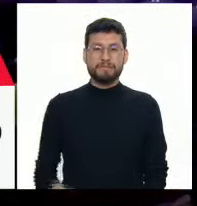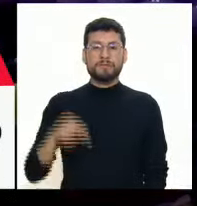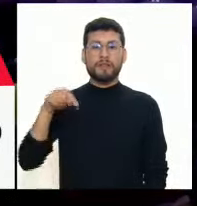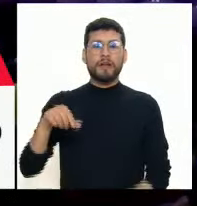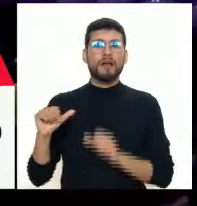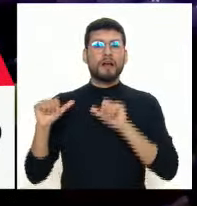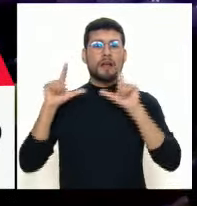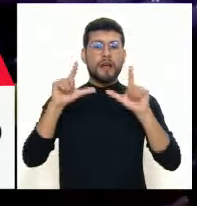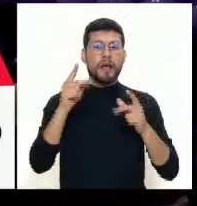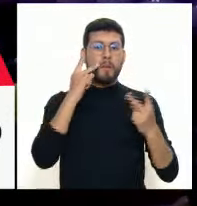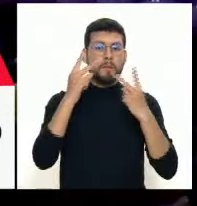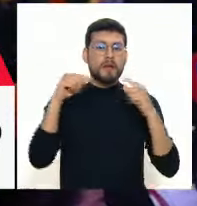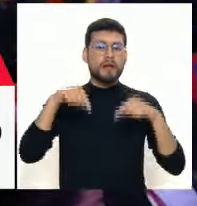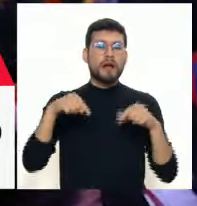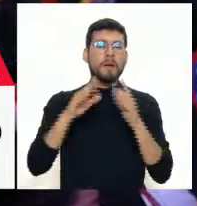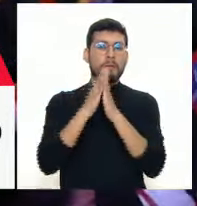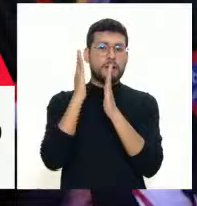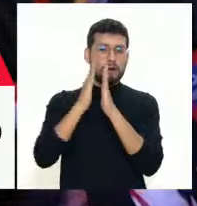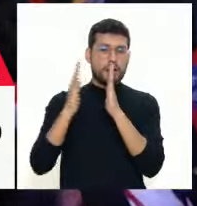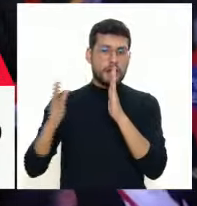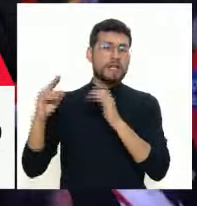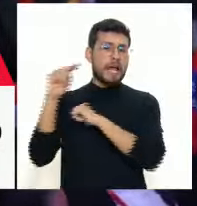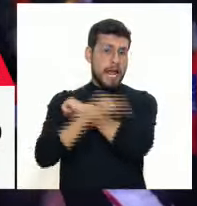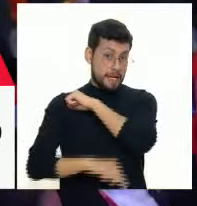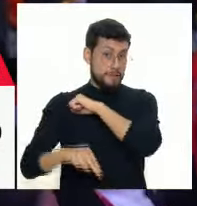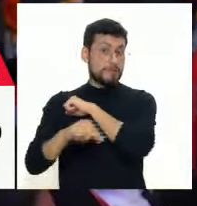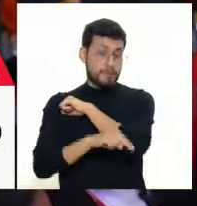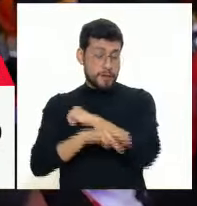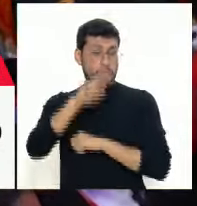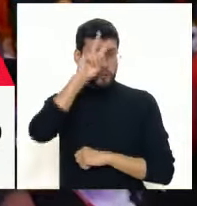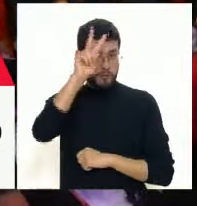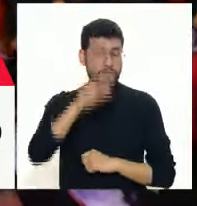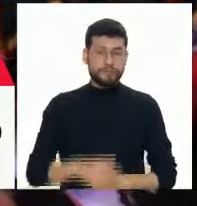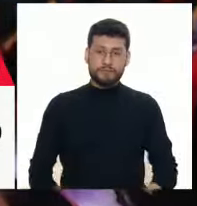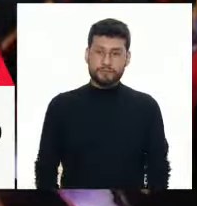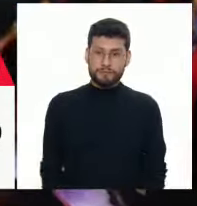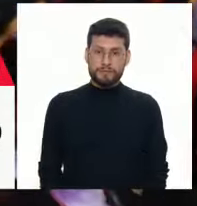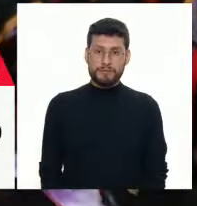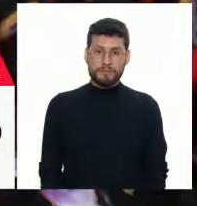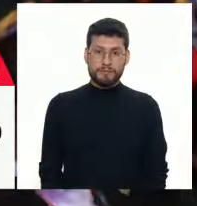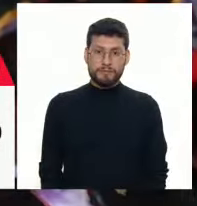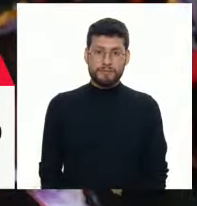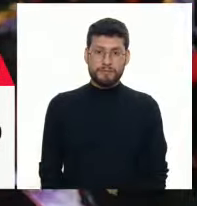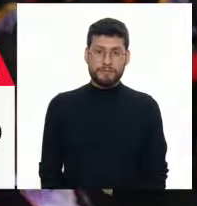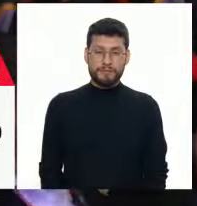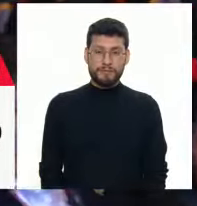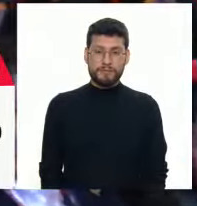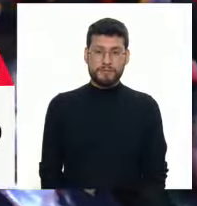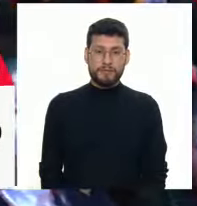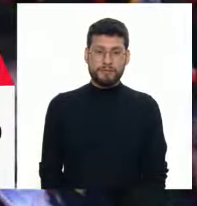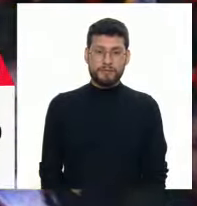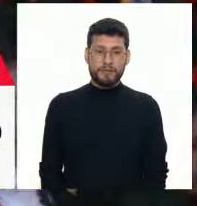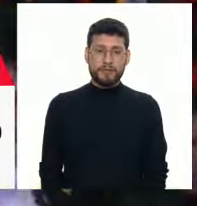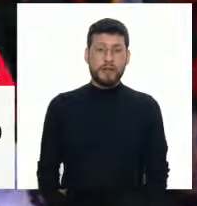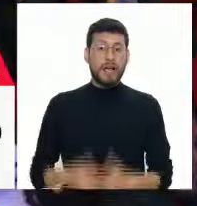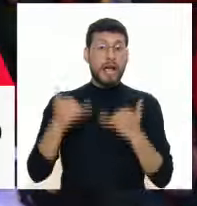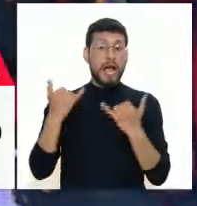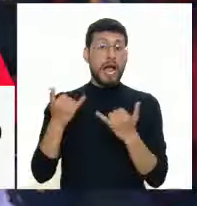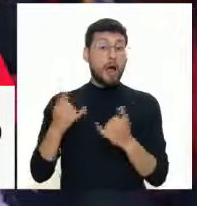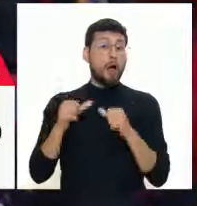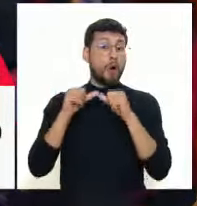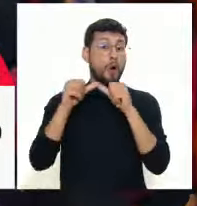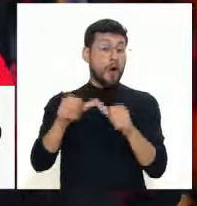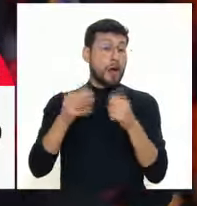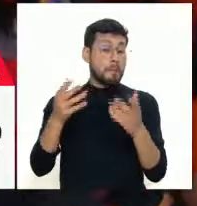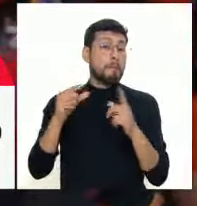Transmisión en vivo desde la Biblioteca Nacional del Perú. Con usted, la presidenta ejecutiva del Instituto Nacional de Radio y Televisión. A continuación